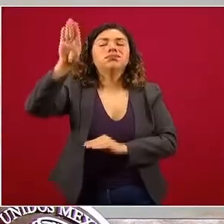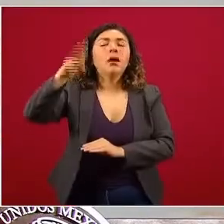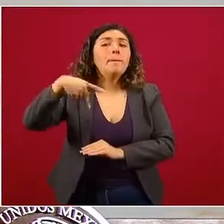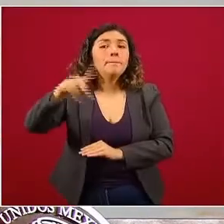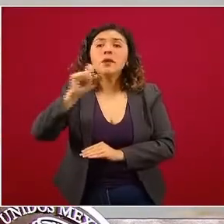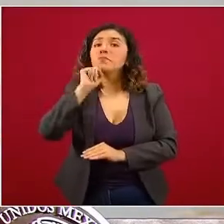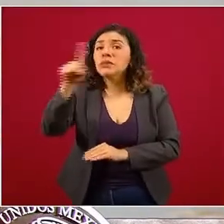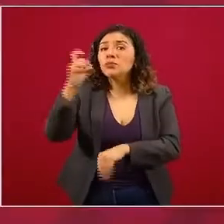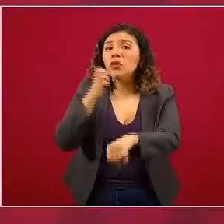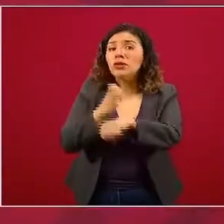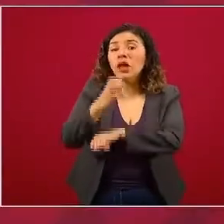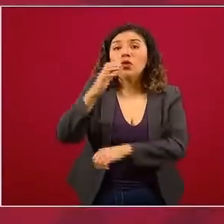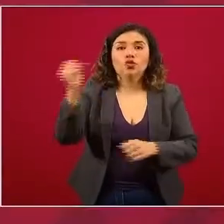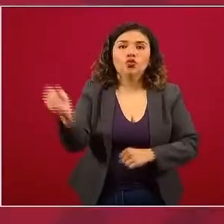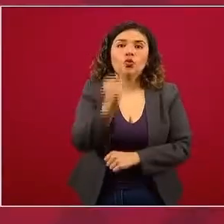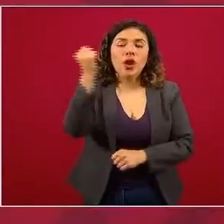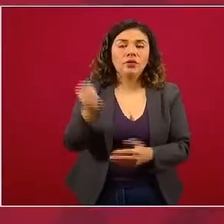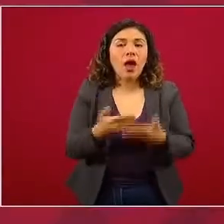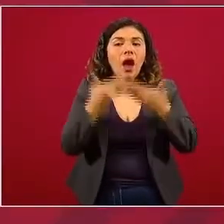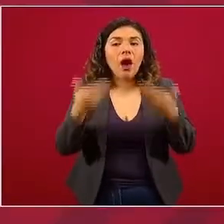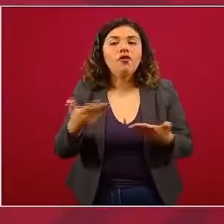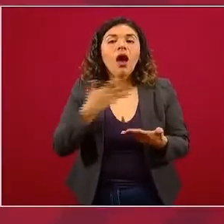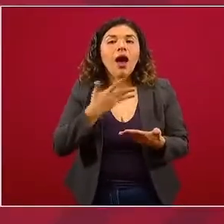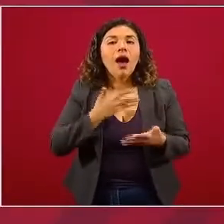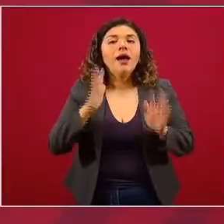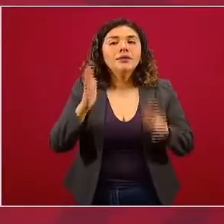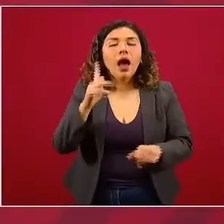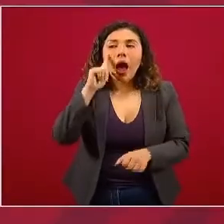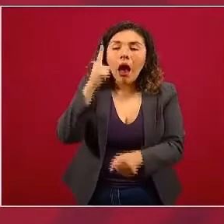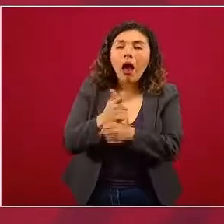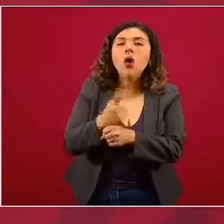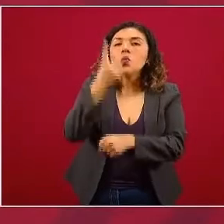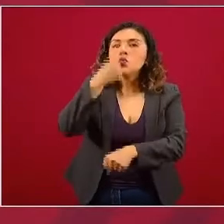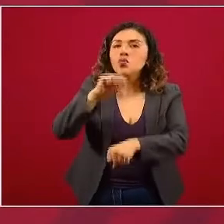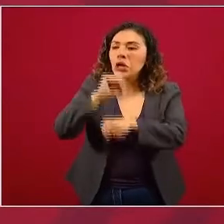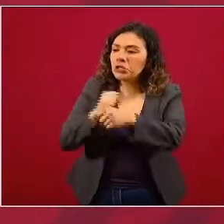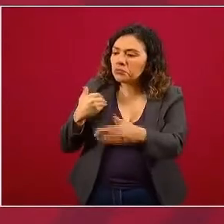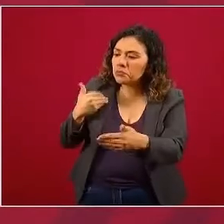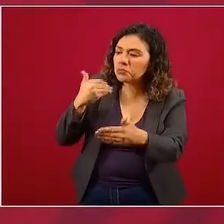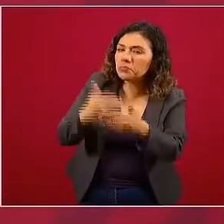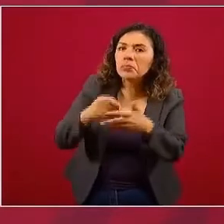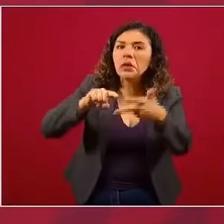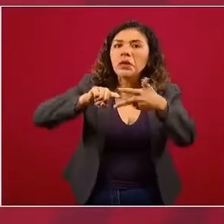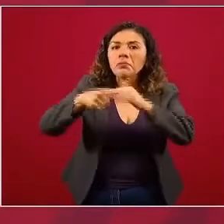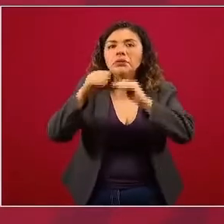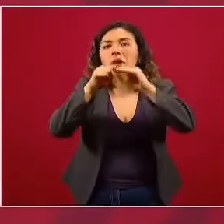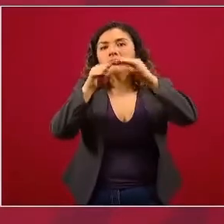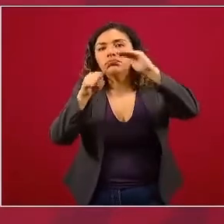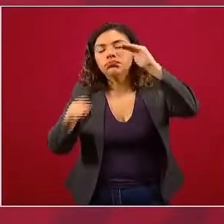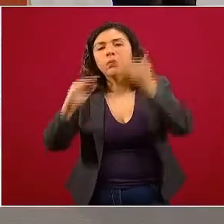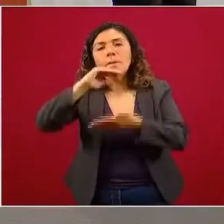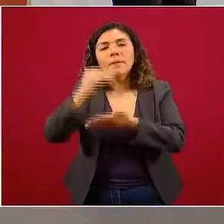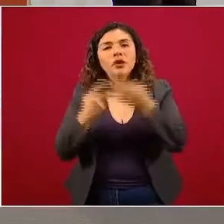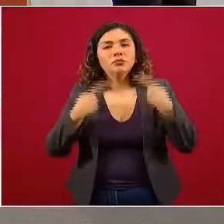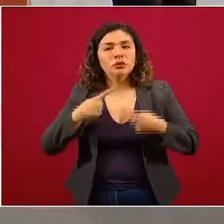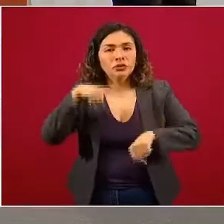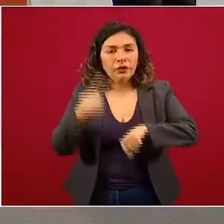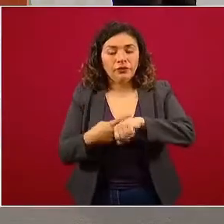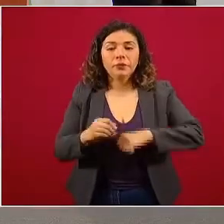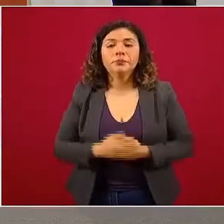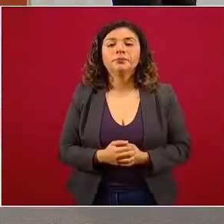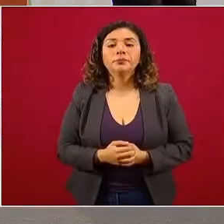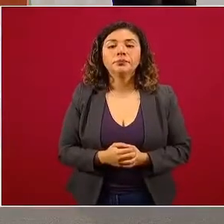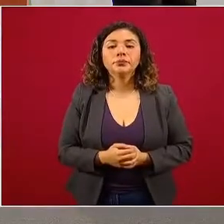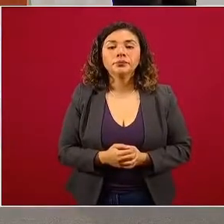también en esta entidad federativa afortunadamente existe ya al menos una semana de reducción en el número de casos. Veamos la